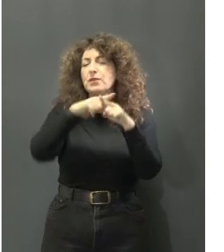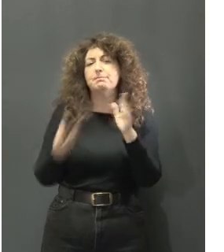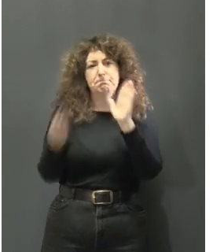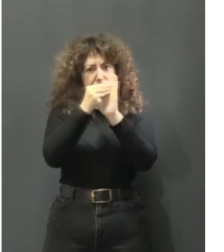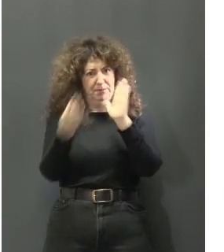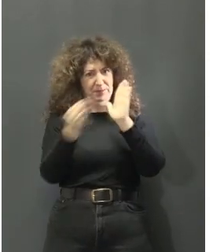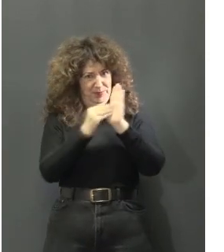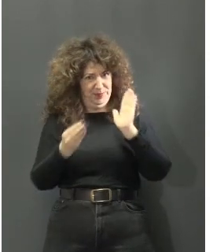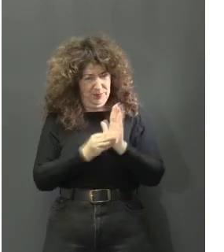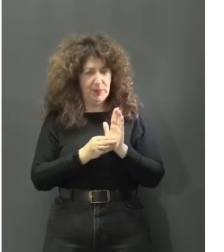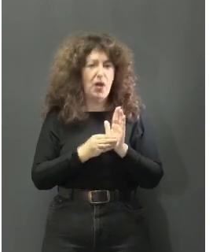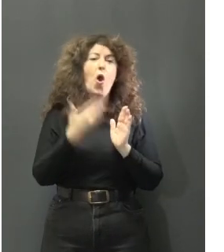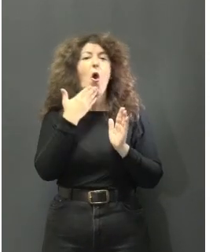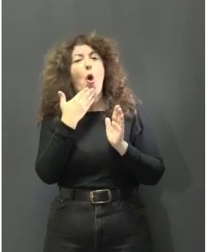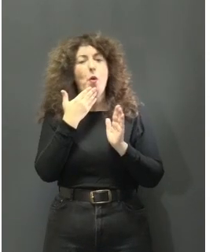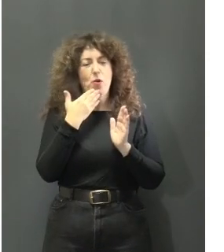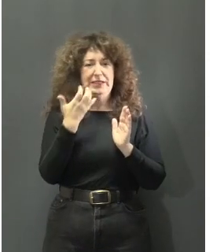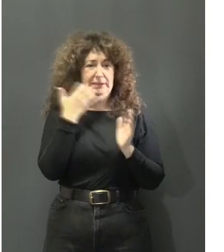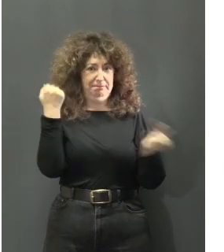también hablábamos de